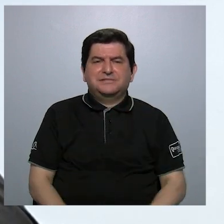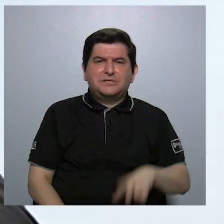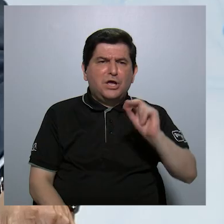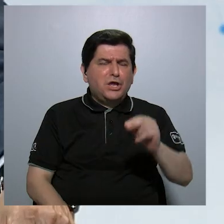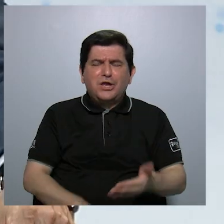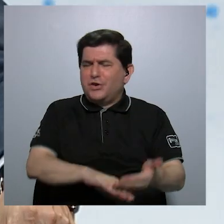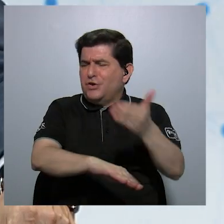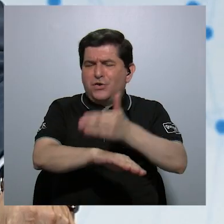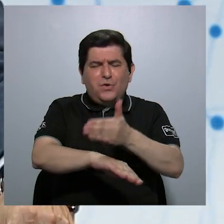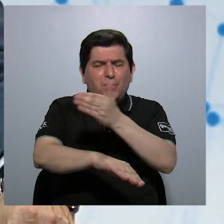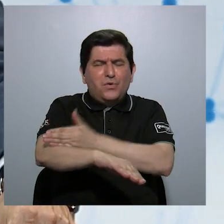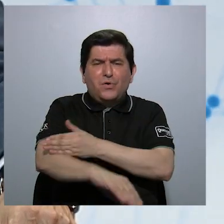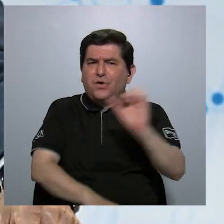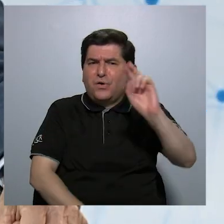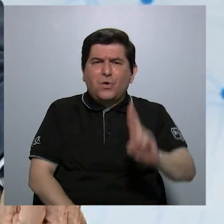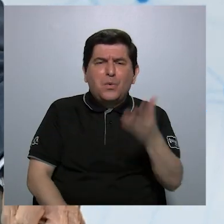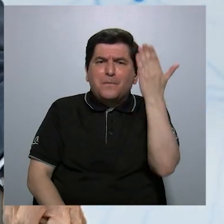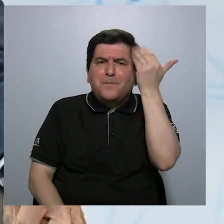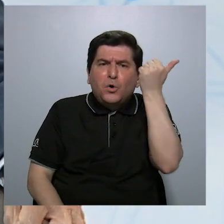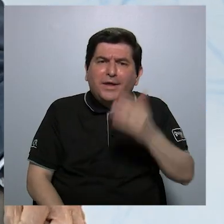qué no hemos dado ese paso en Costa Rica?